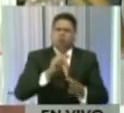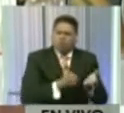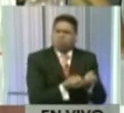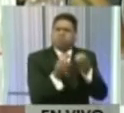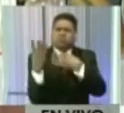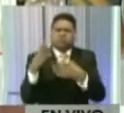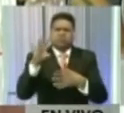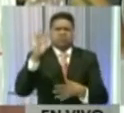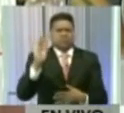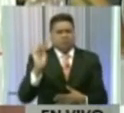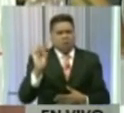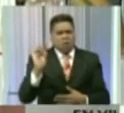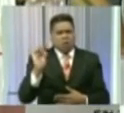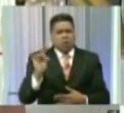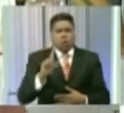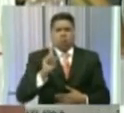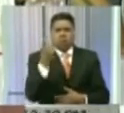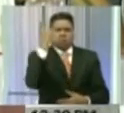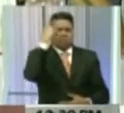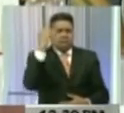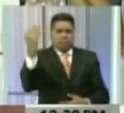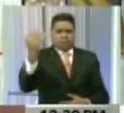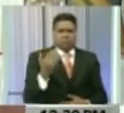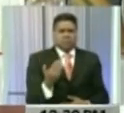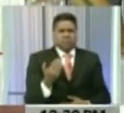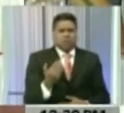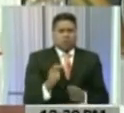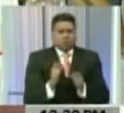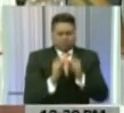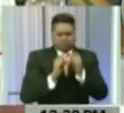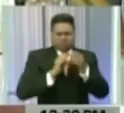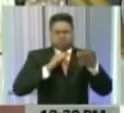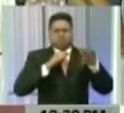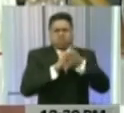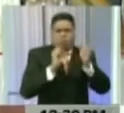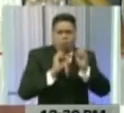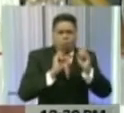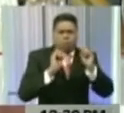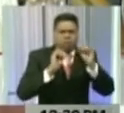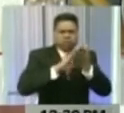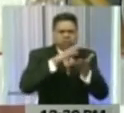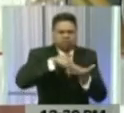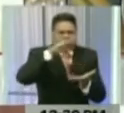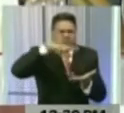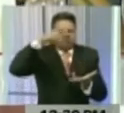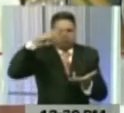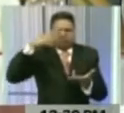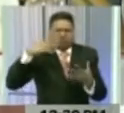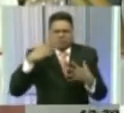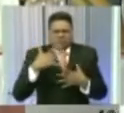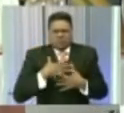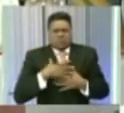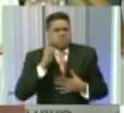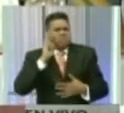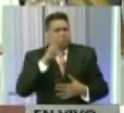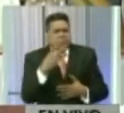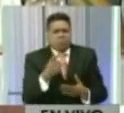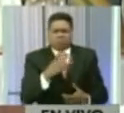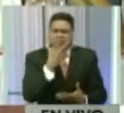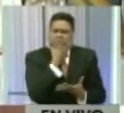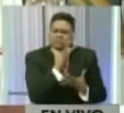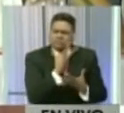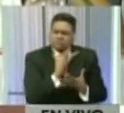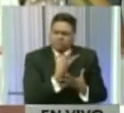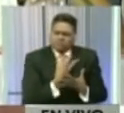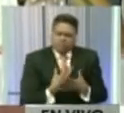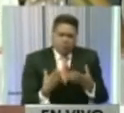que una madrugada llegaron con bombas lacrimógenas y planazos y vimos con tristeza de salir los candolas de oro. Yo